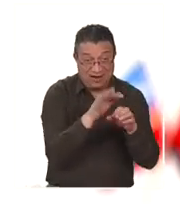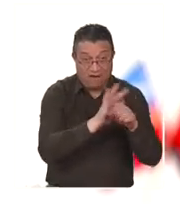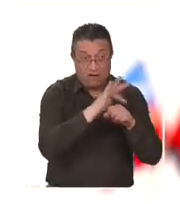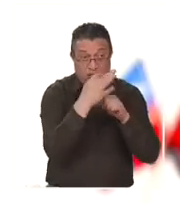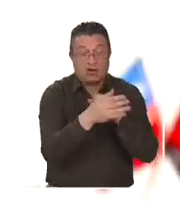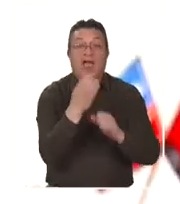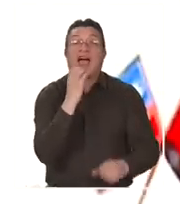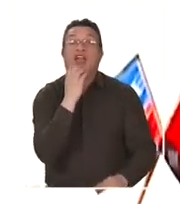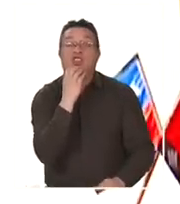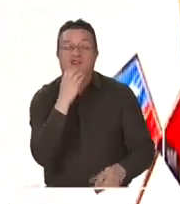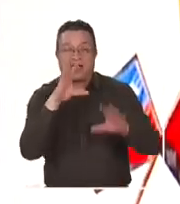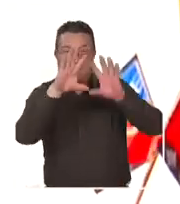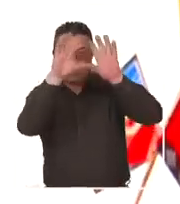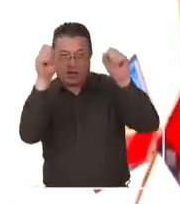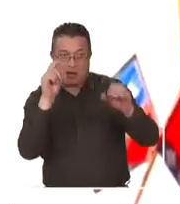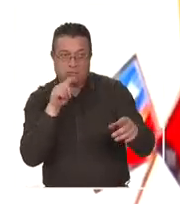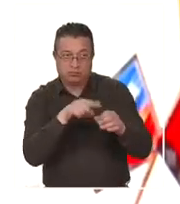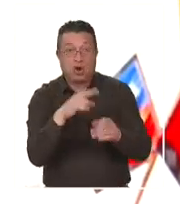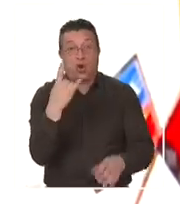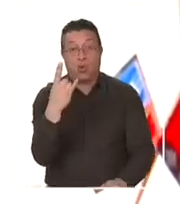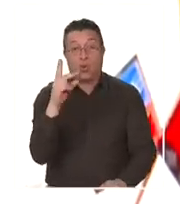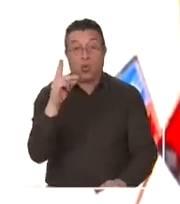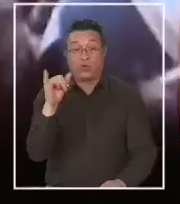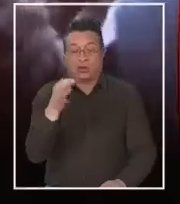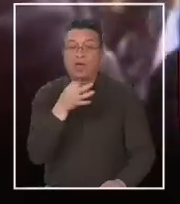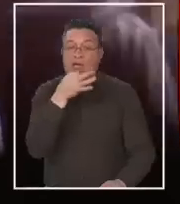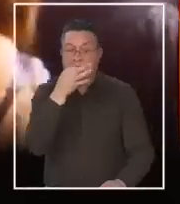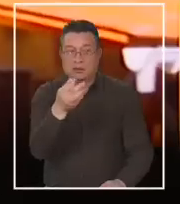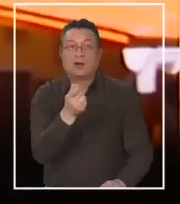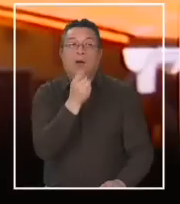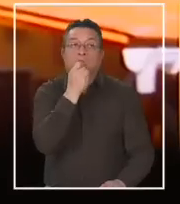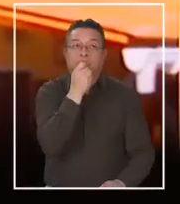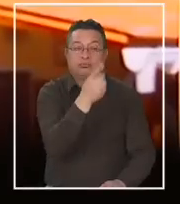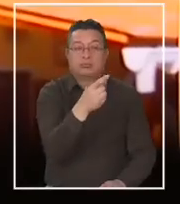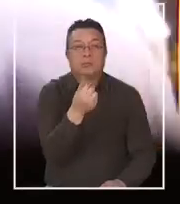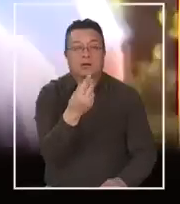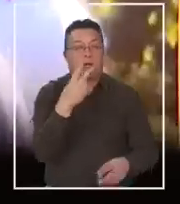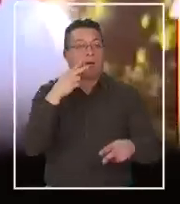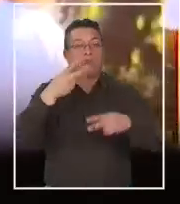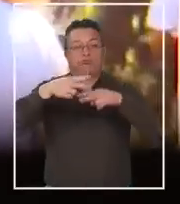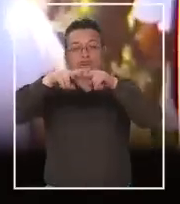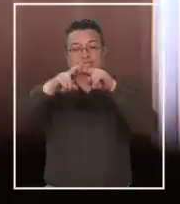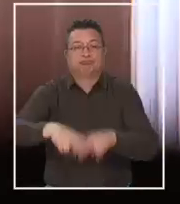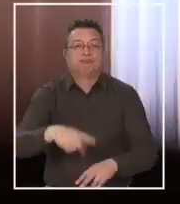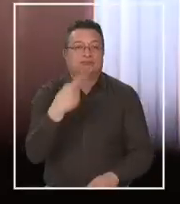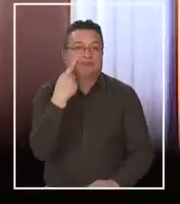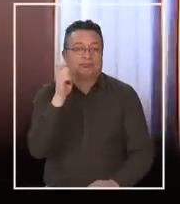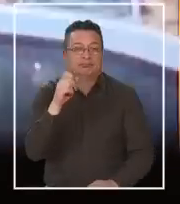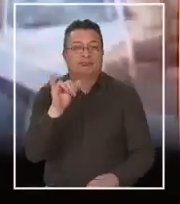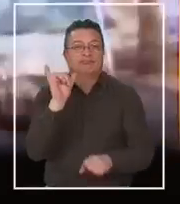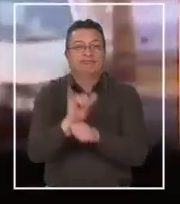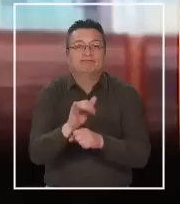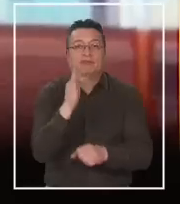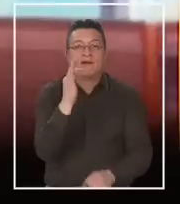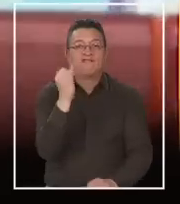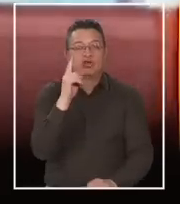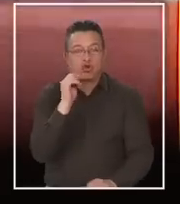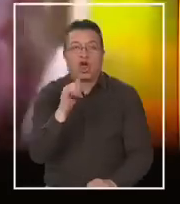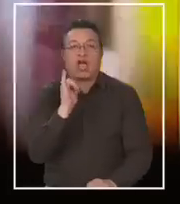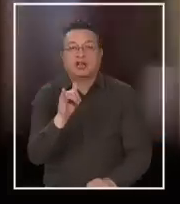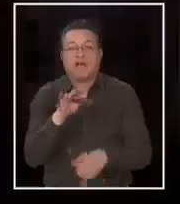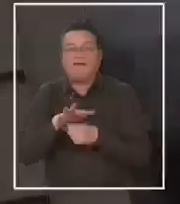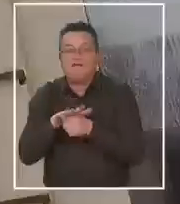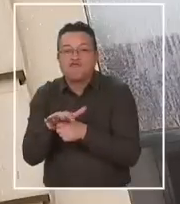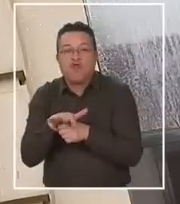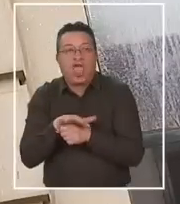de Antofagasta y desde la UDI adelantaron que presentarán una querella por malversación de caudales públicos, fraude al fisco y tráfico de